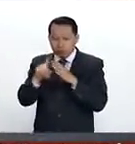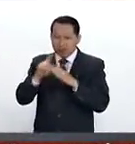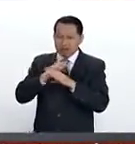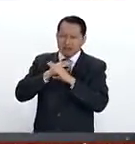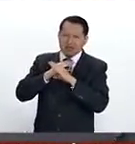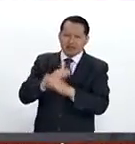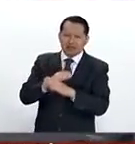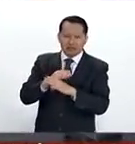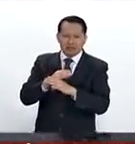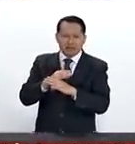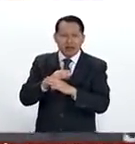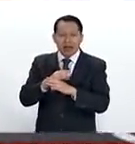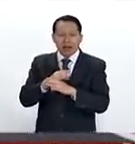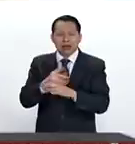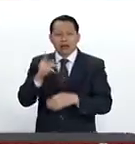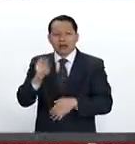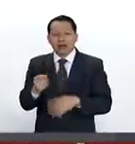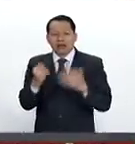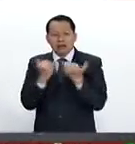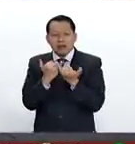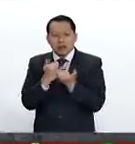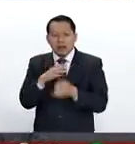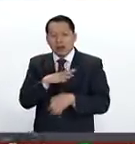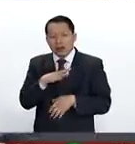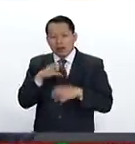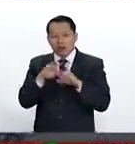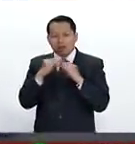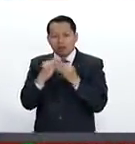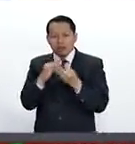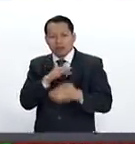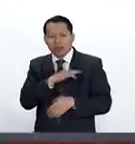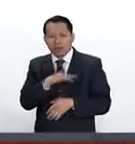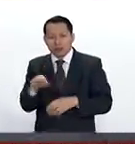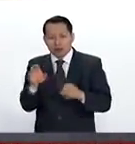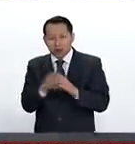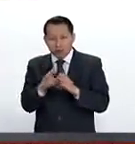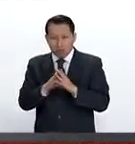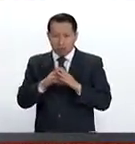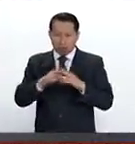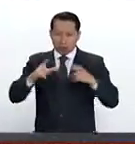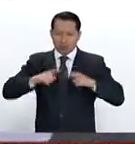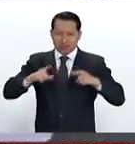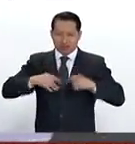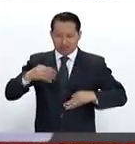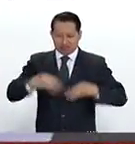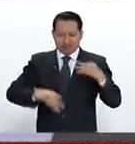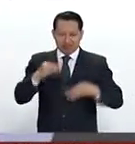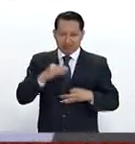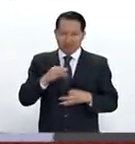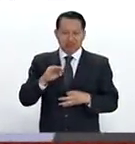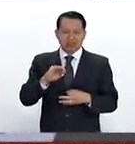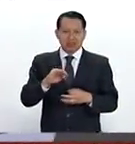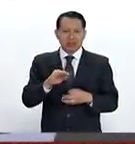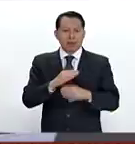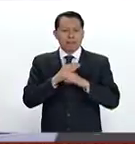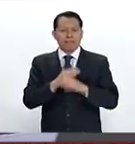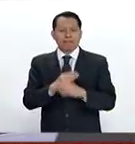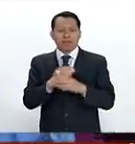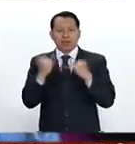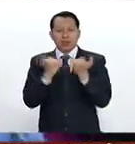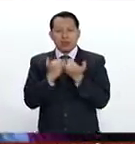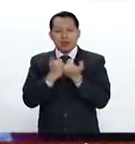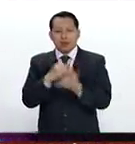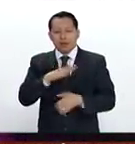sirios, ahí sí hubo la manera de que el Poder Judicial detuviera la orden. En el caso de las órdenes